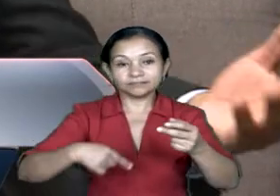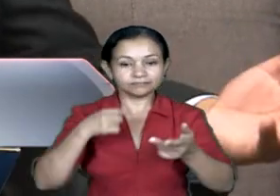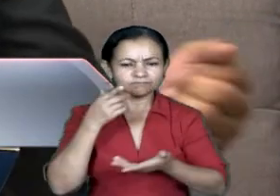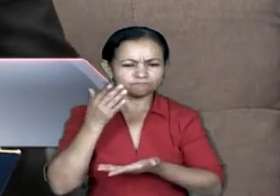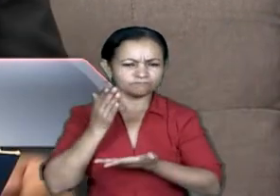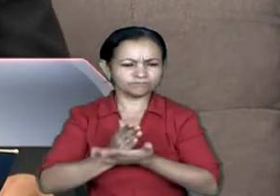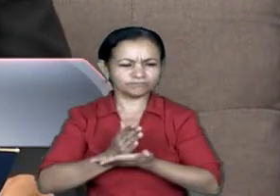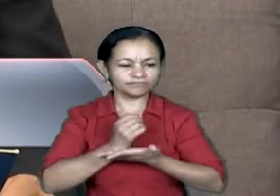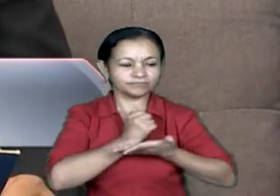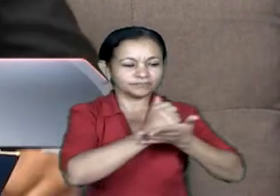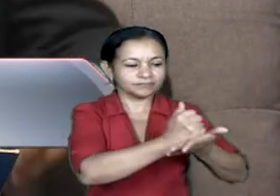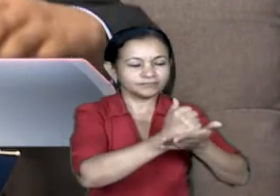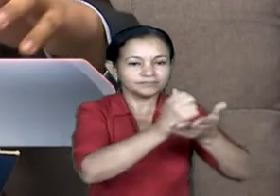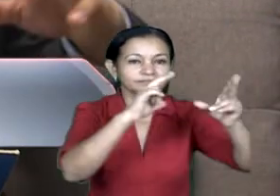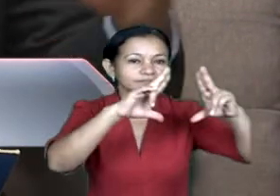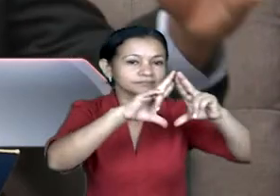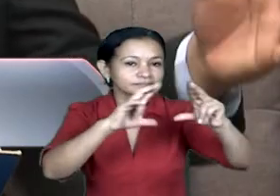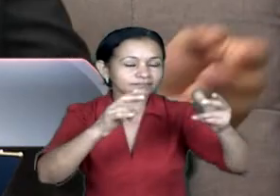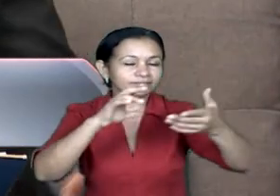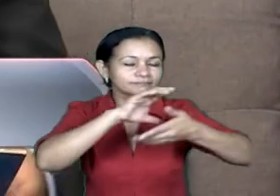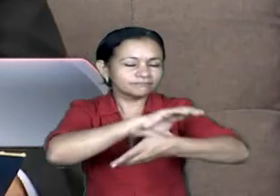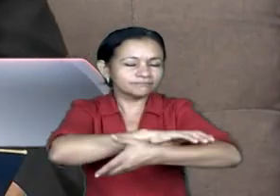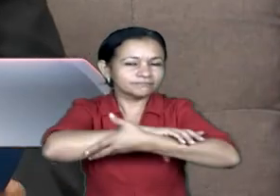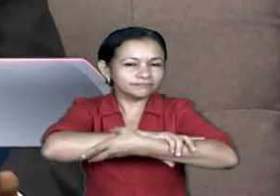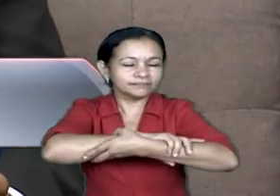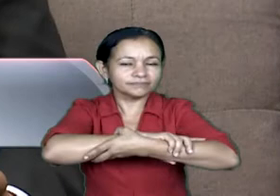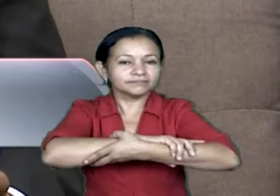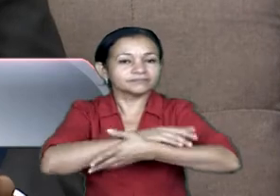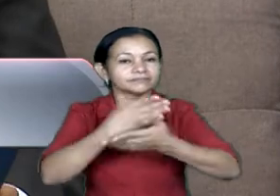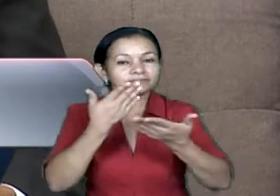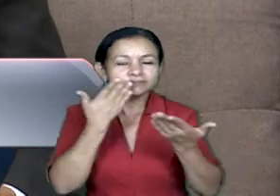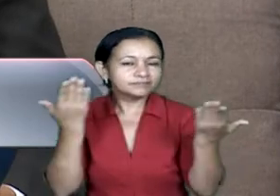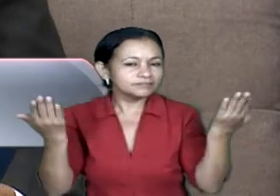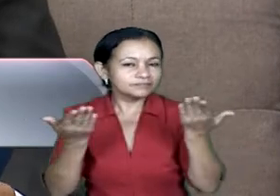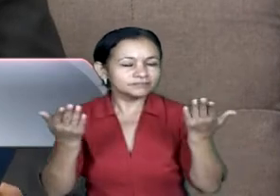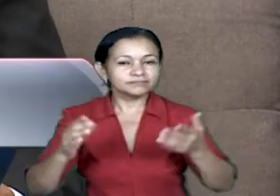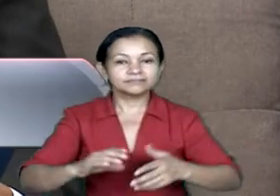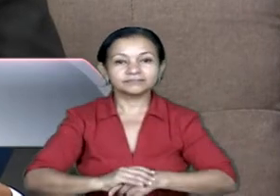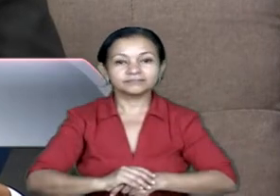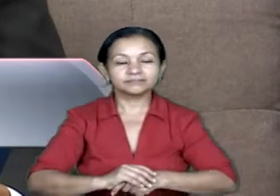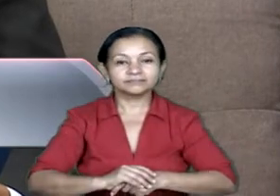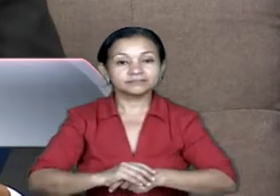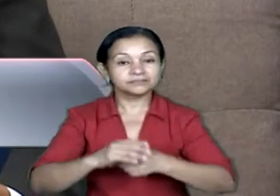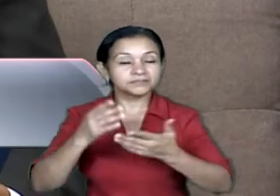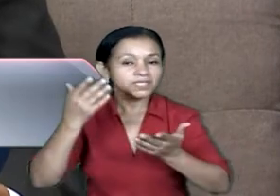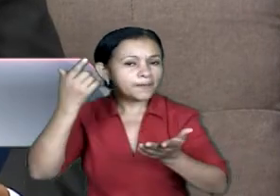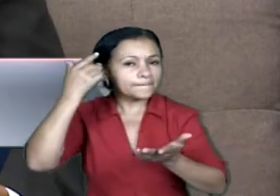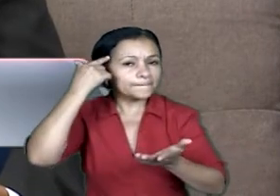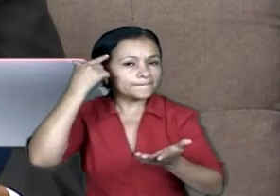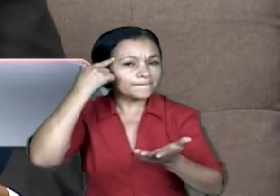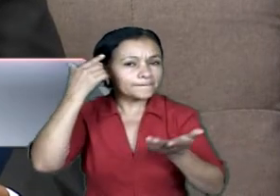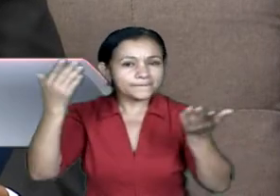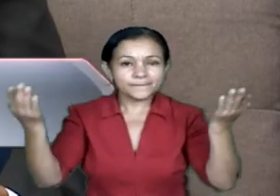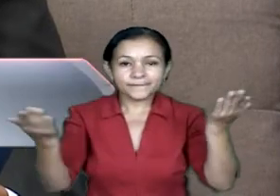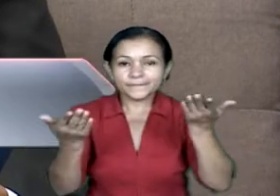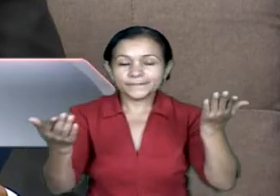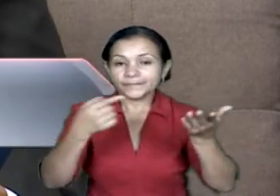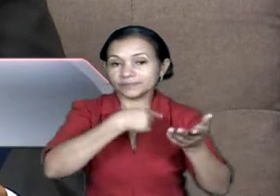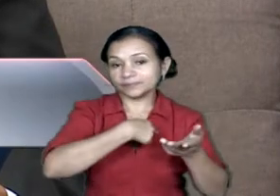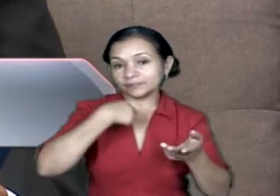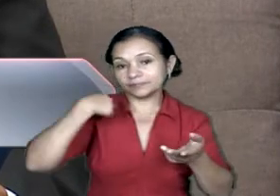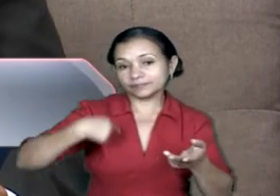a cooperar con Nicaragua en ese lazo tan solidario? Sí, yo creo que eso, porque Taiwán también,